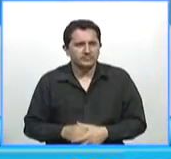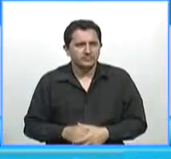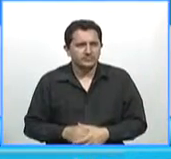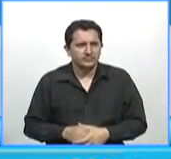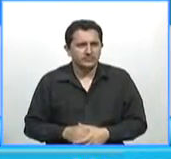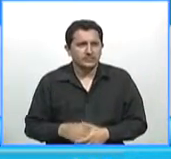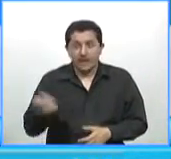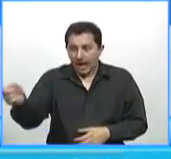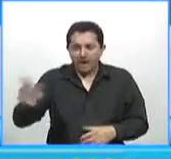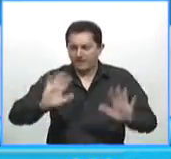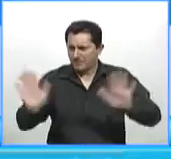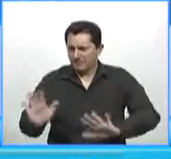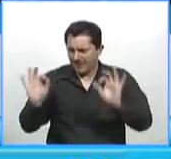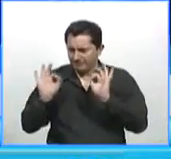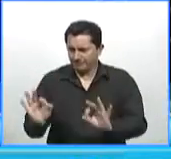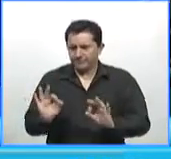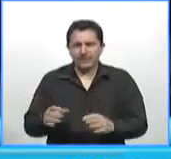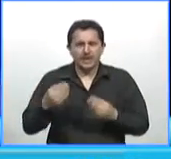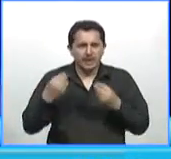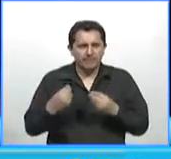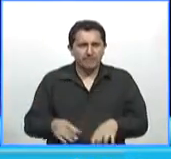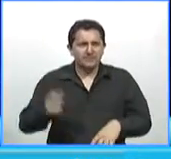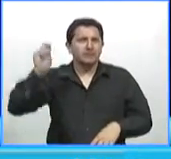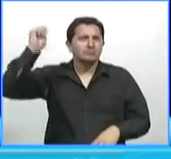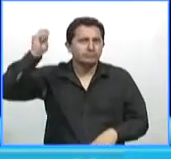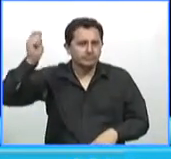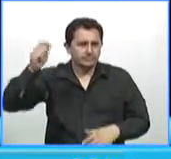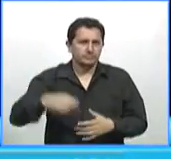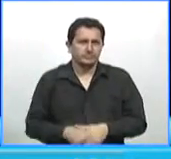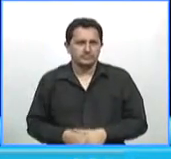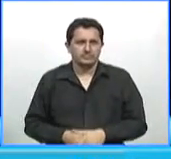Sí. La Leona está preparada. Señor director, la campana.